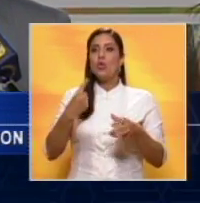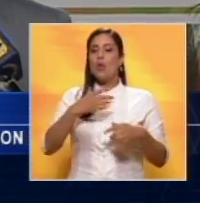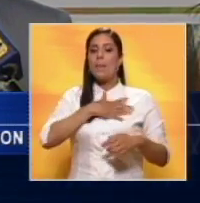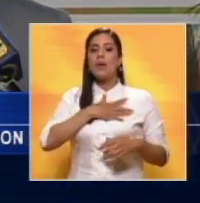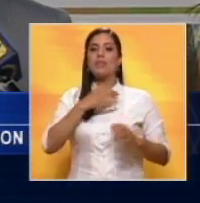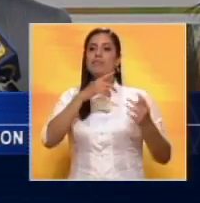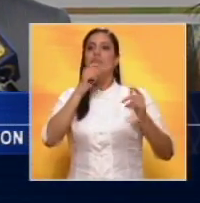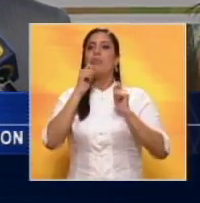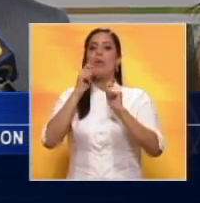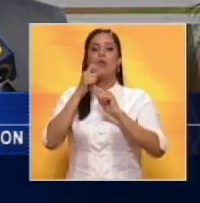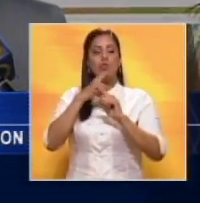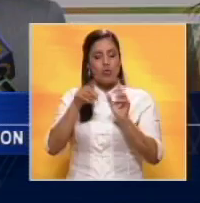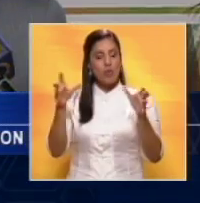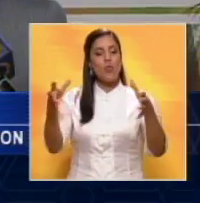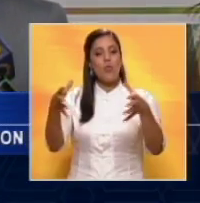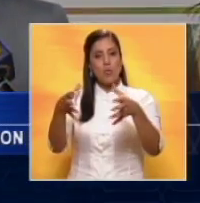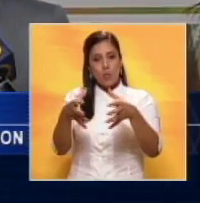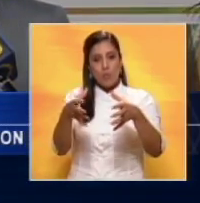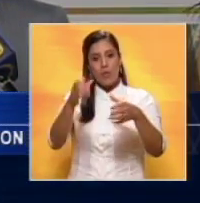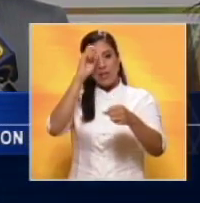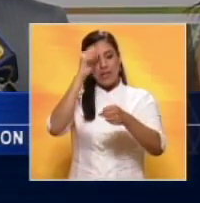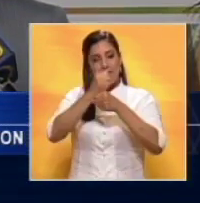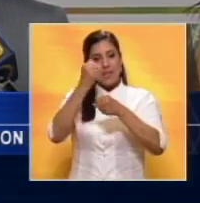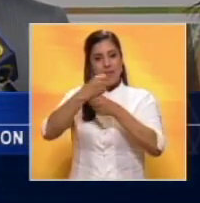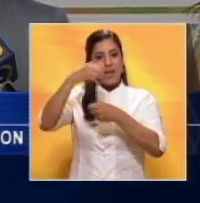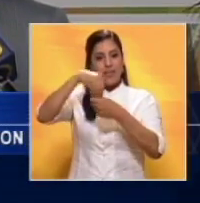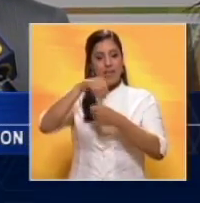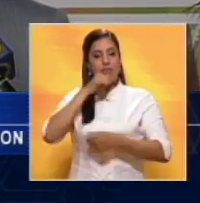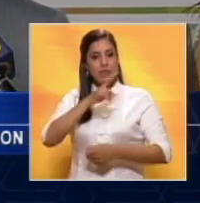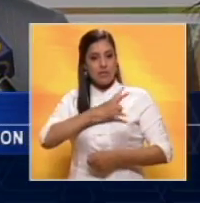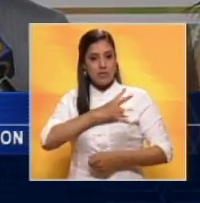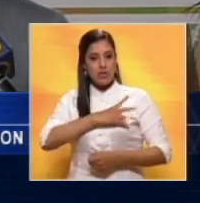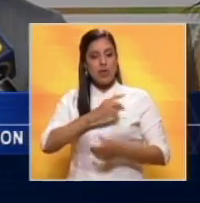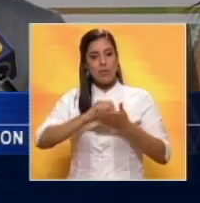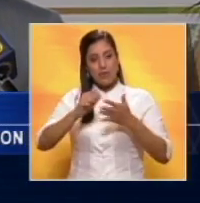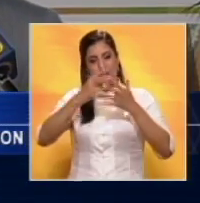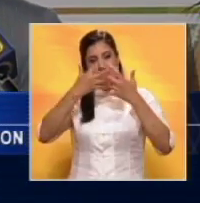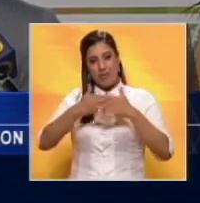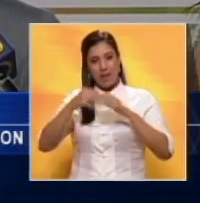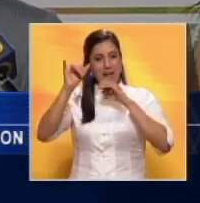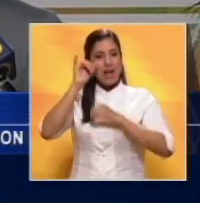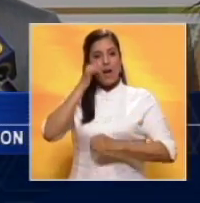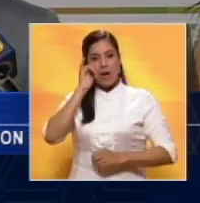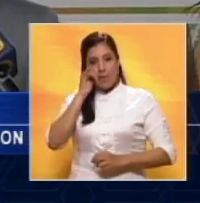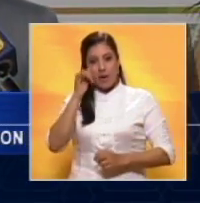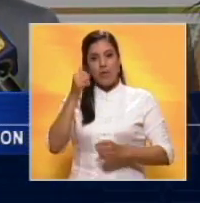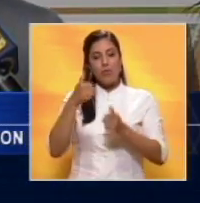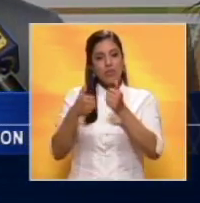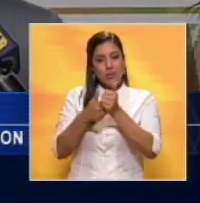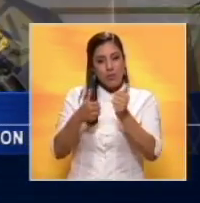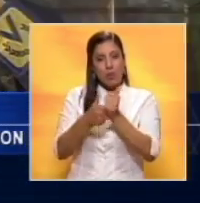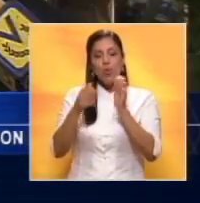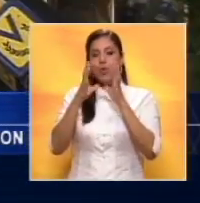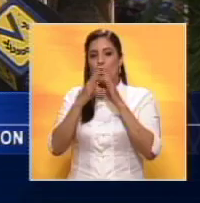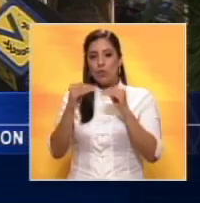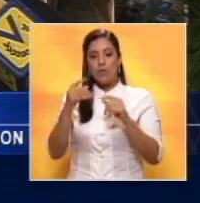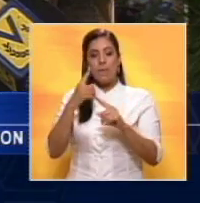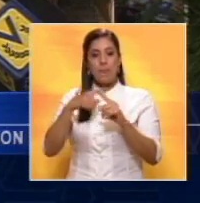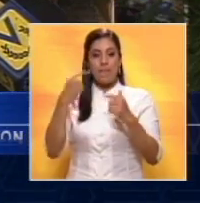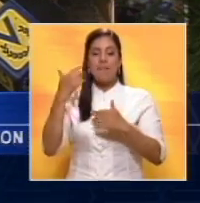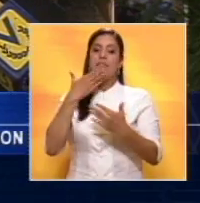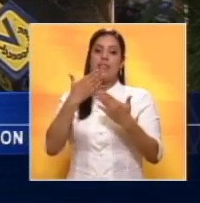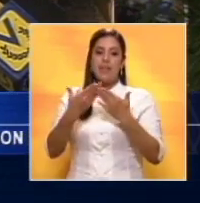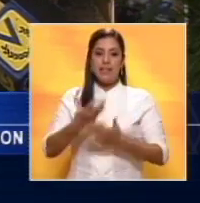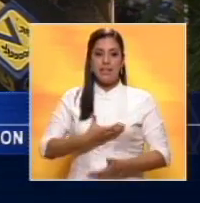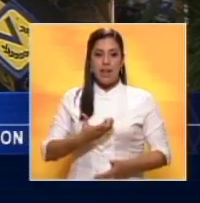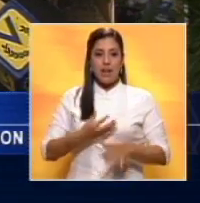nosotros que somos reporteros, sino todo el equipo que trabaja en Noticiero Venevisión, redactores, productores, camarógrafos, asistentes. Por supuesto, agradecer a